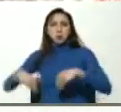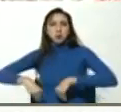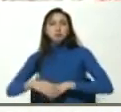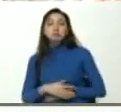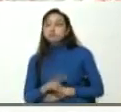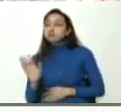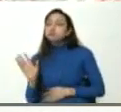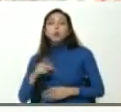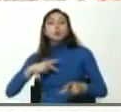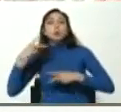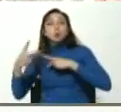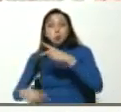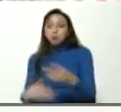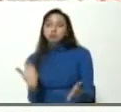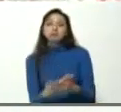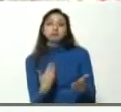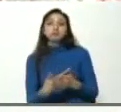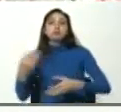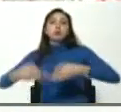proceso legal constitucional